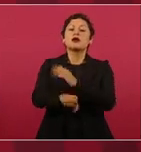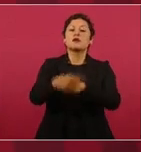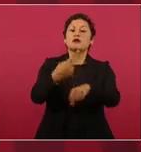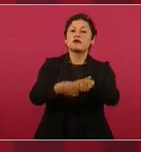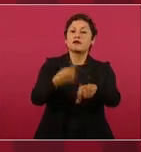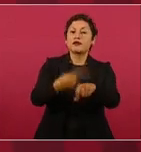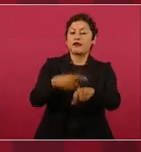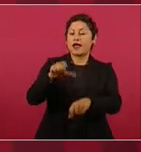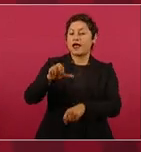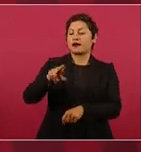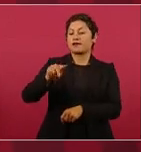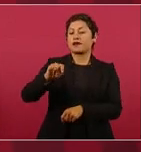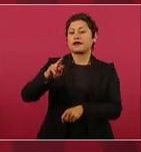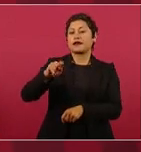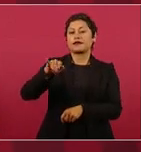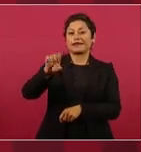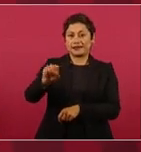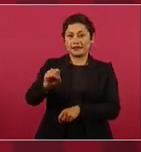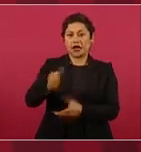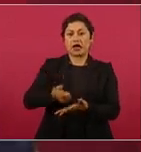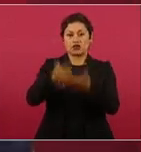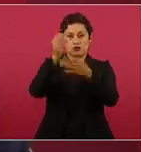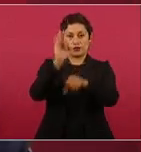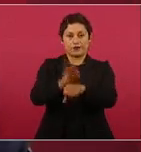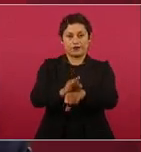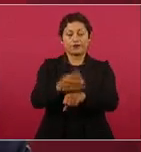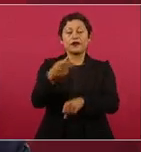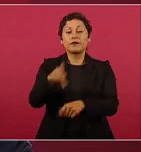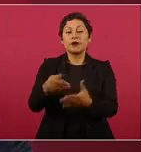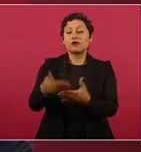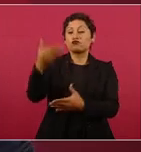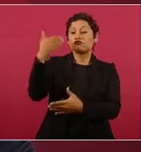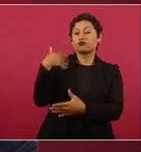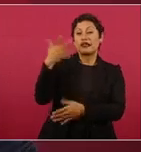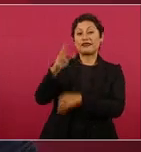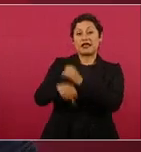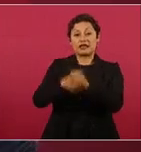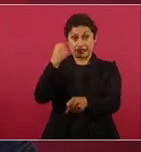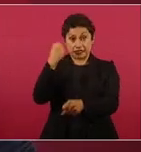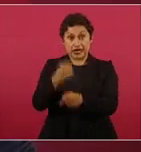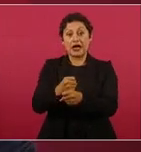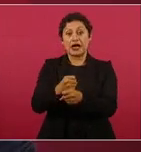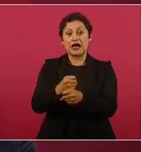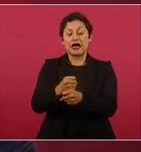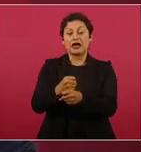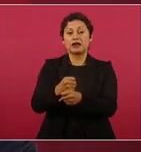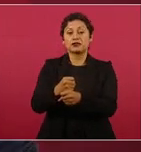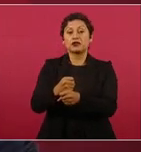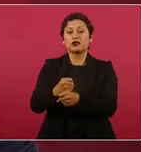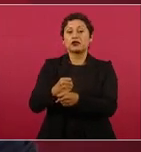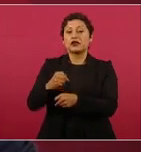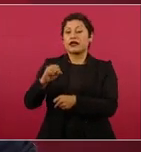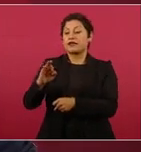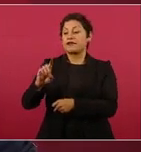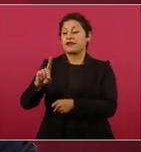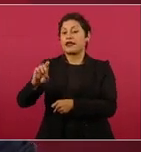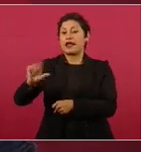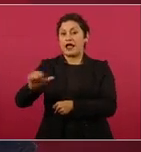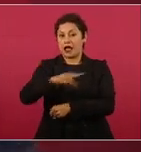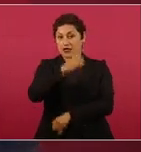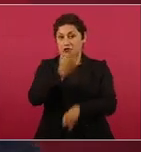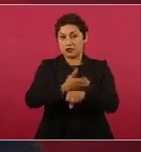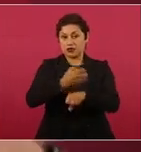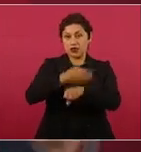artritis reumatoide. Pero hace cerca de 10 años fue sujeto de una alerta por parte de la FDA de Estados